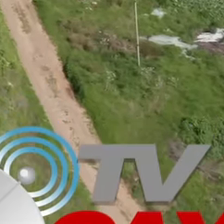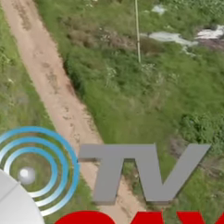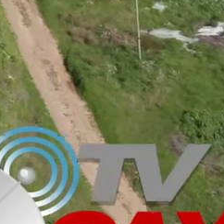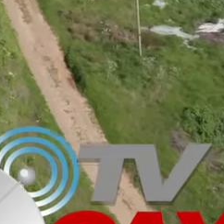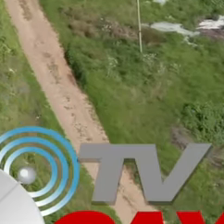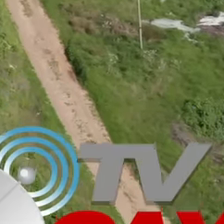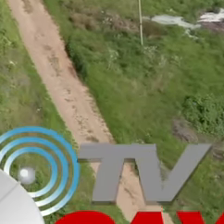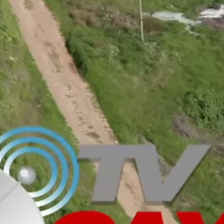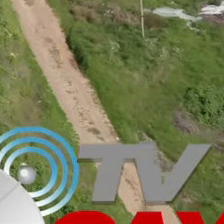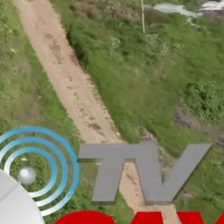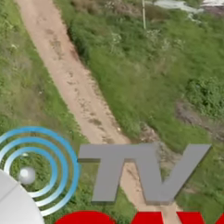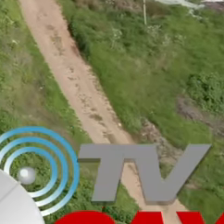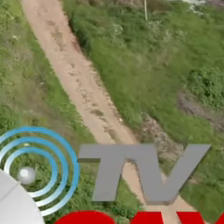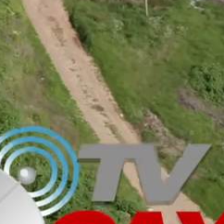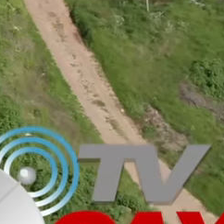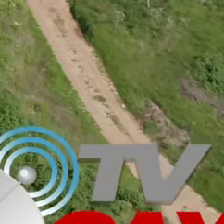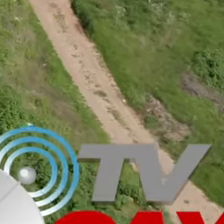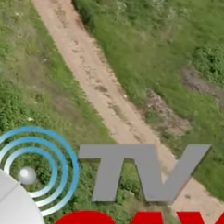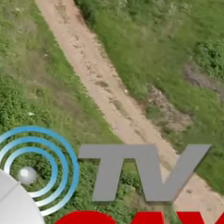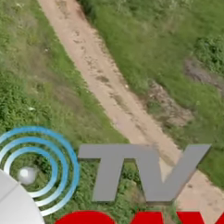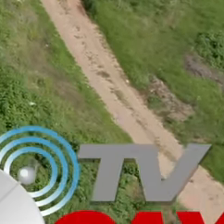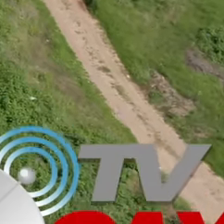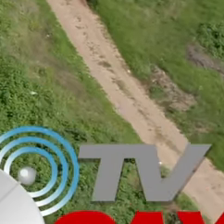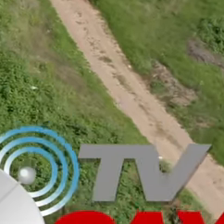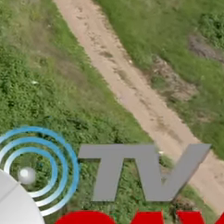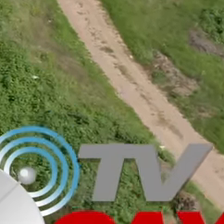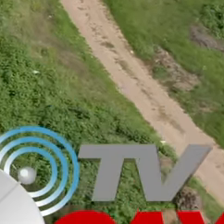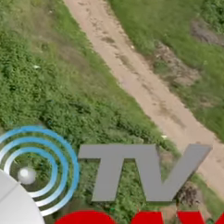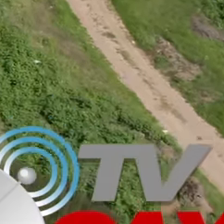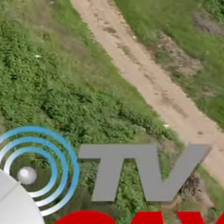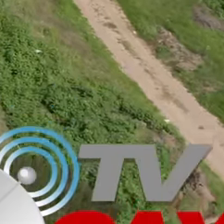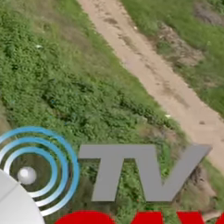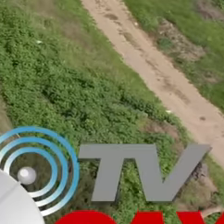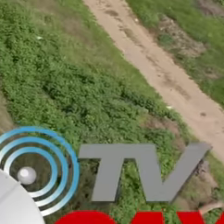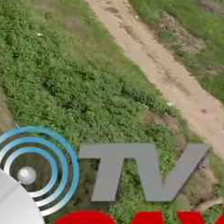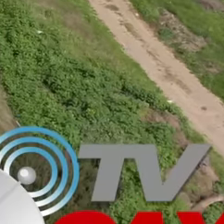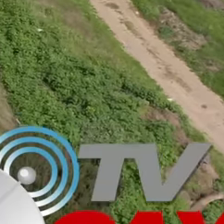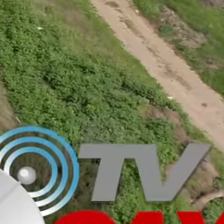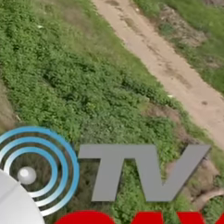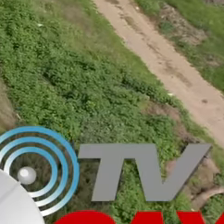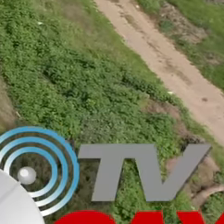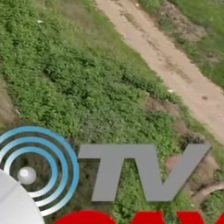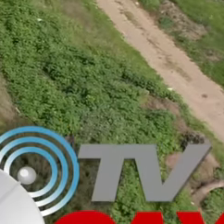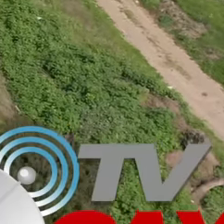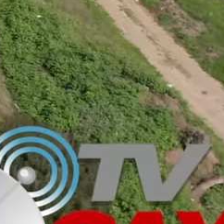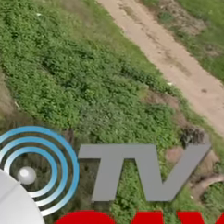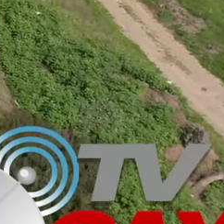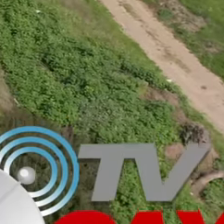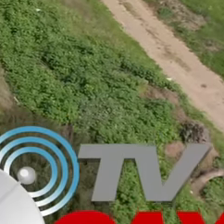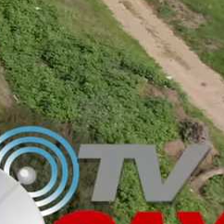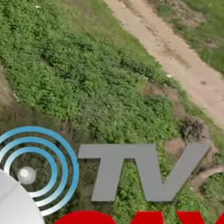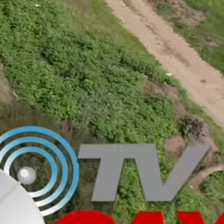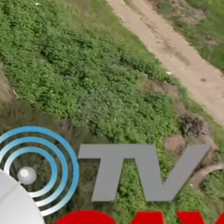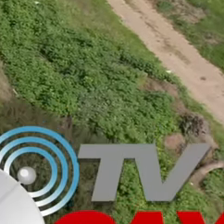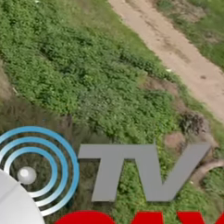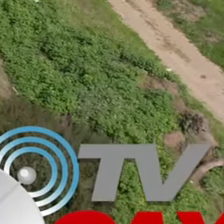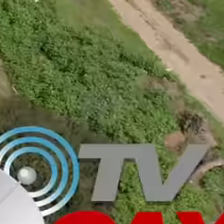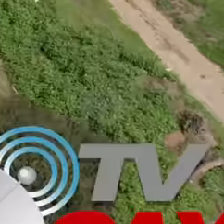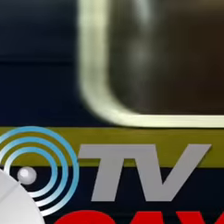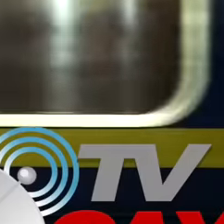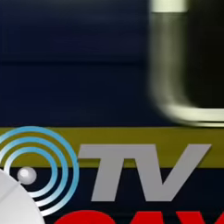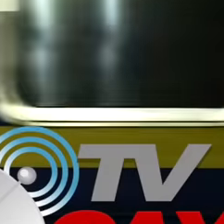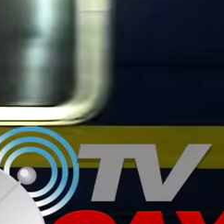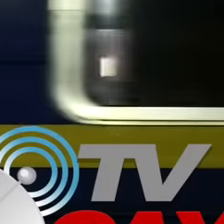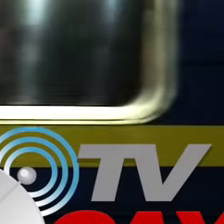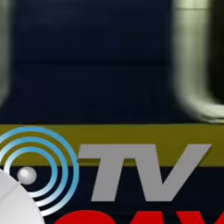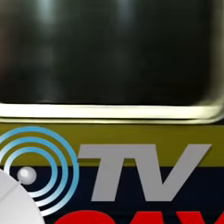de mantenimiento adecuado y su actual uso para el transporte de carga. Además, anunció que no